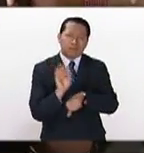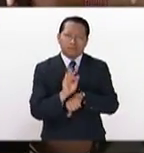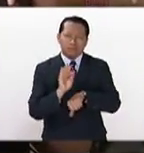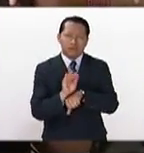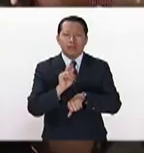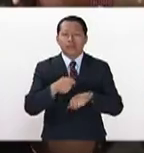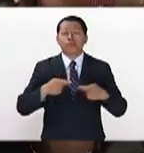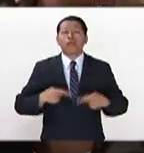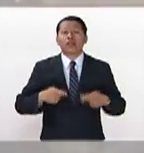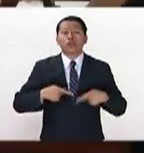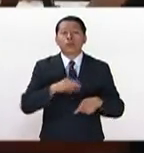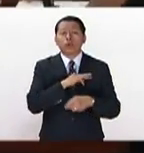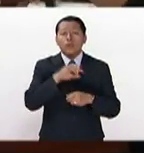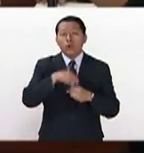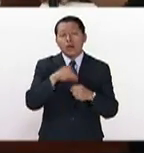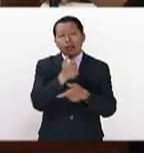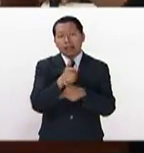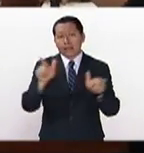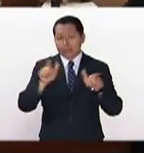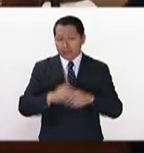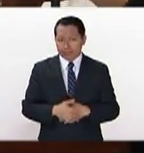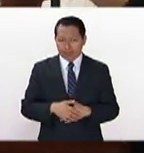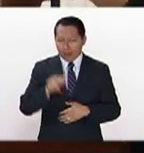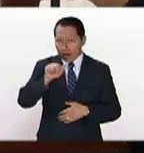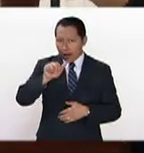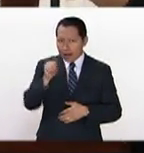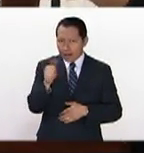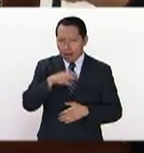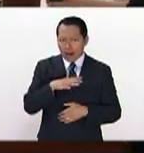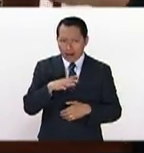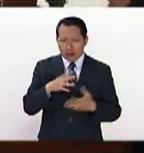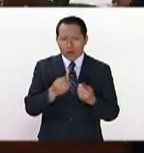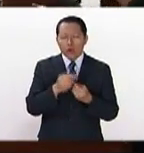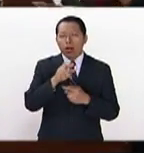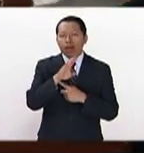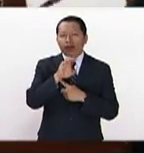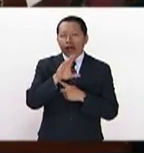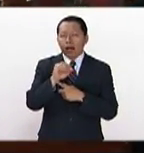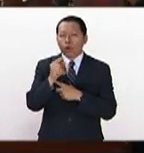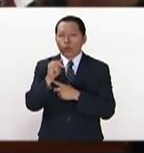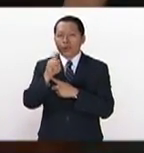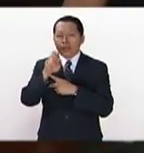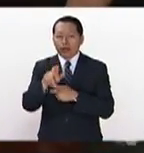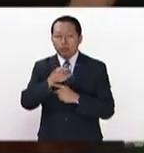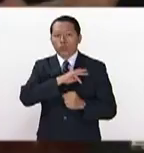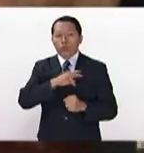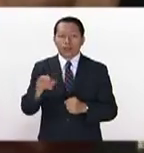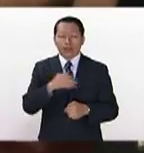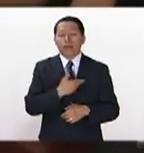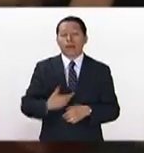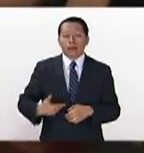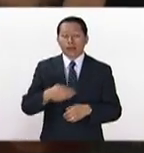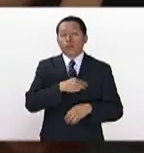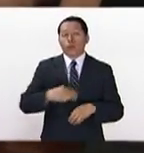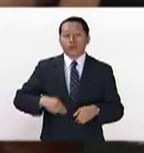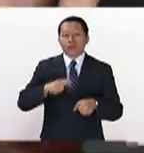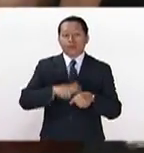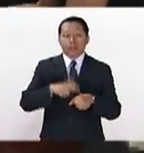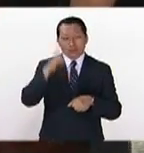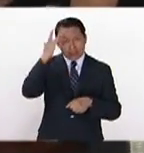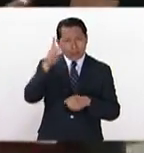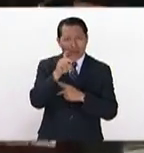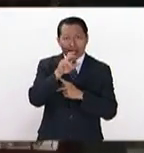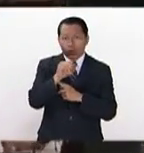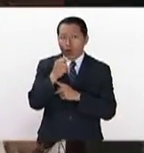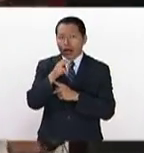ciudadanos puedan votar el 1 de julio. Anaya acompañó a Rebeca Cloutier a su registro como aspirante a la presidencia municipal de San Pedro